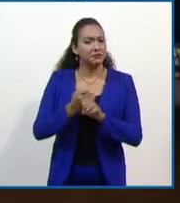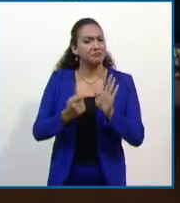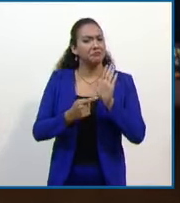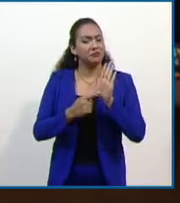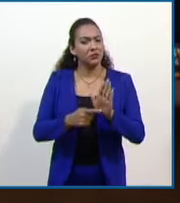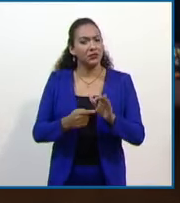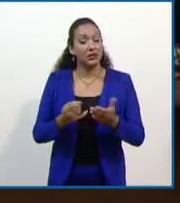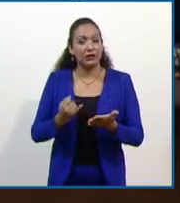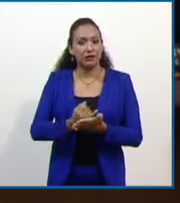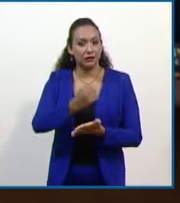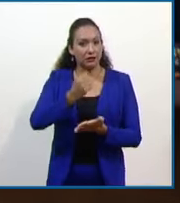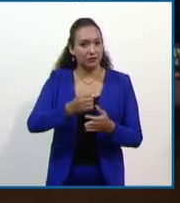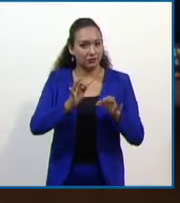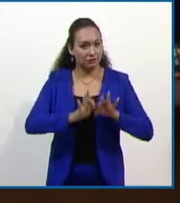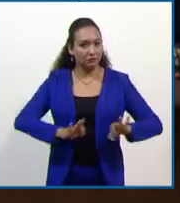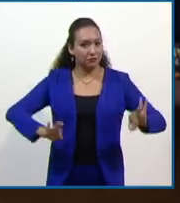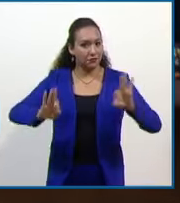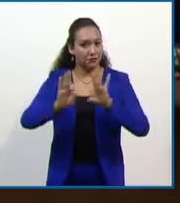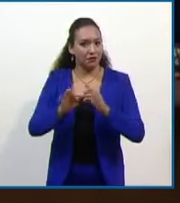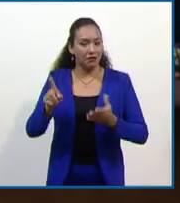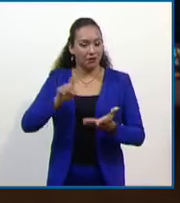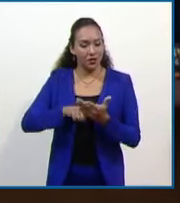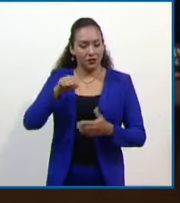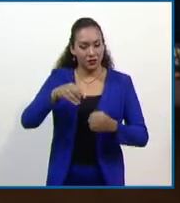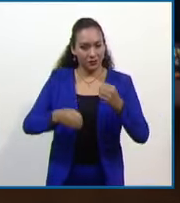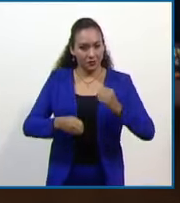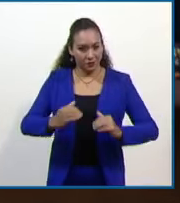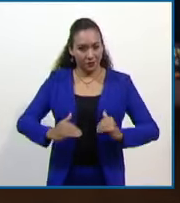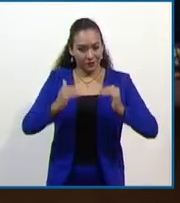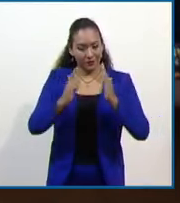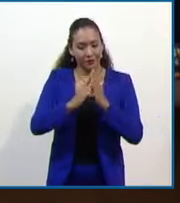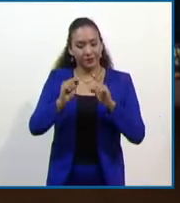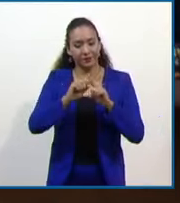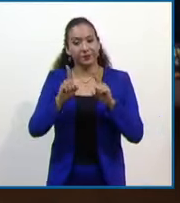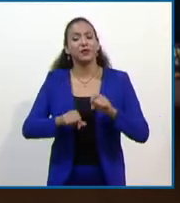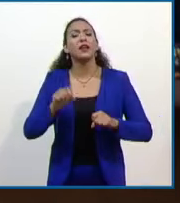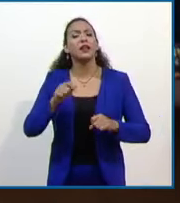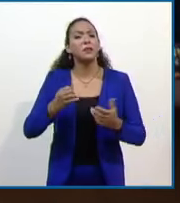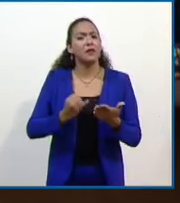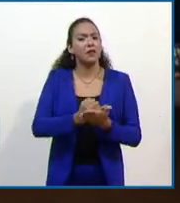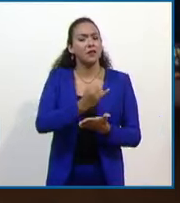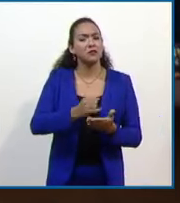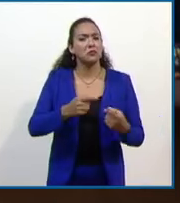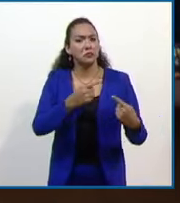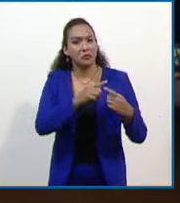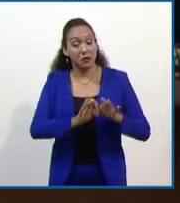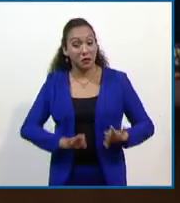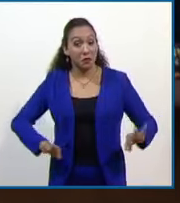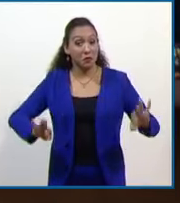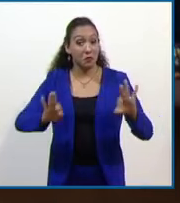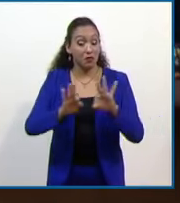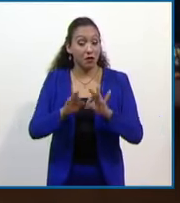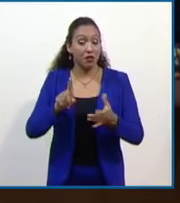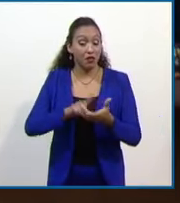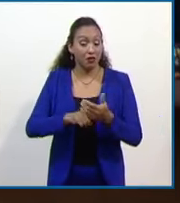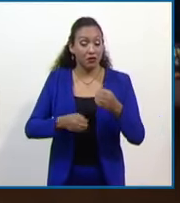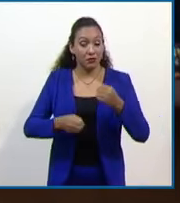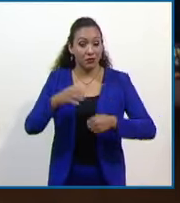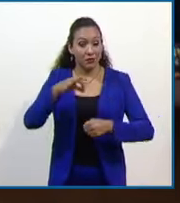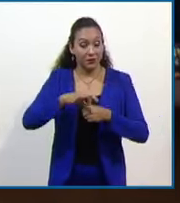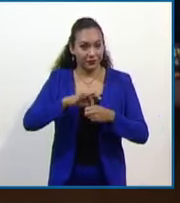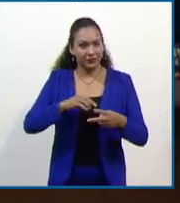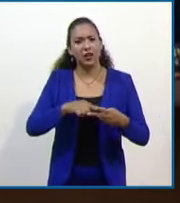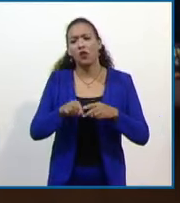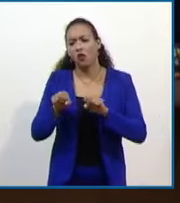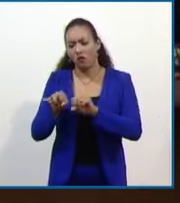las sentencias más relevantes de la Suprema Corte, Pleno y Salas, así como las decisiones más importantes del Tribunal Electoral y órganos